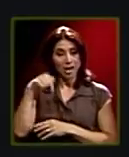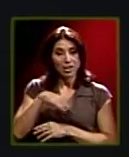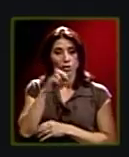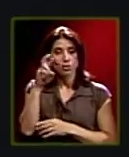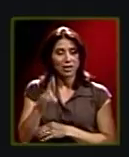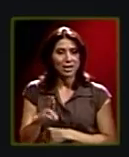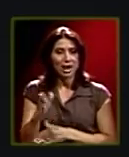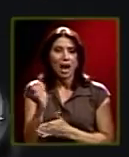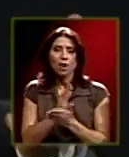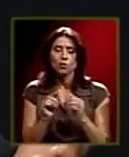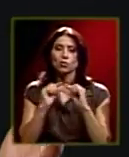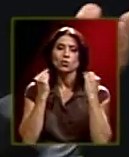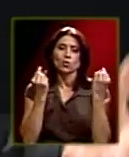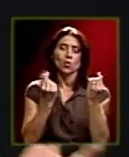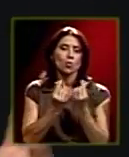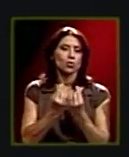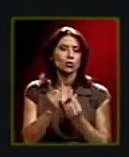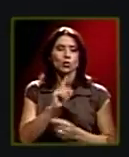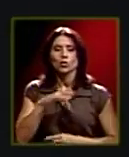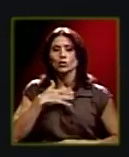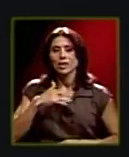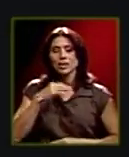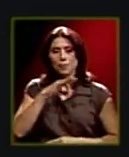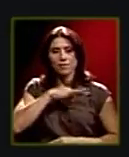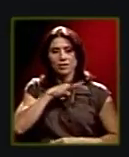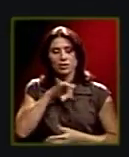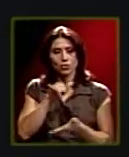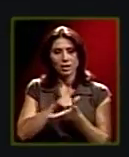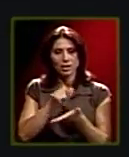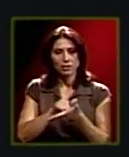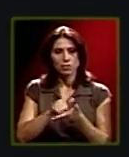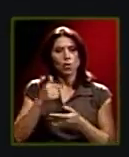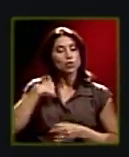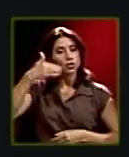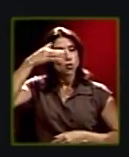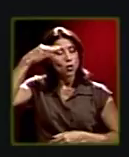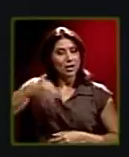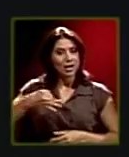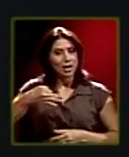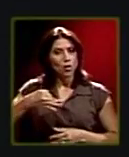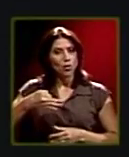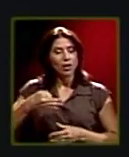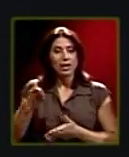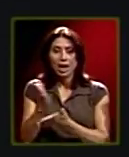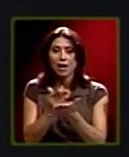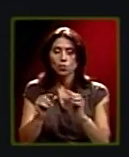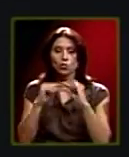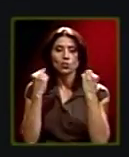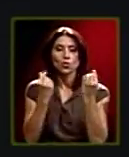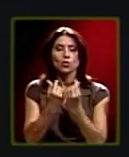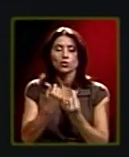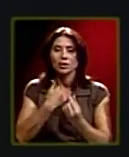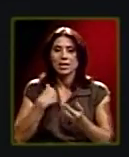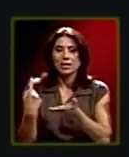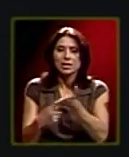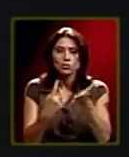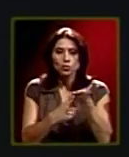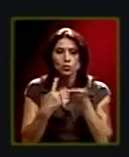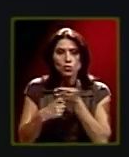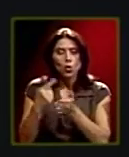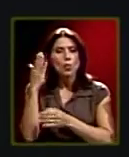no sienten los beneficios de esto. Yo creo que en el fondo la discusión que existe en algunos grupos es que